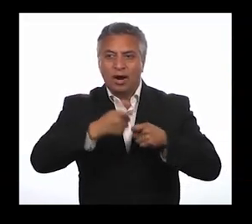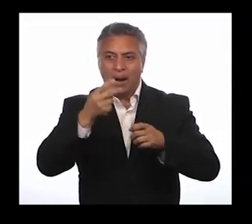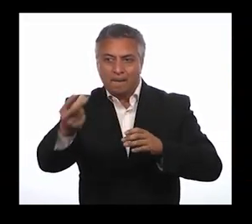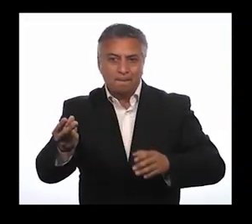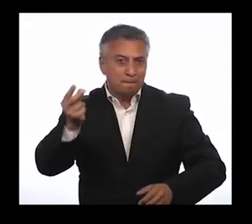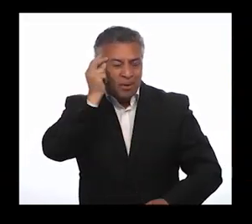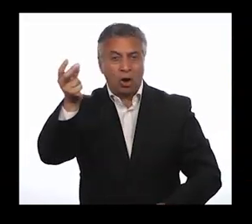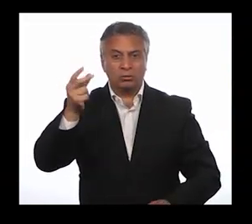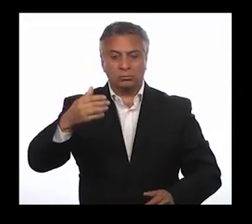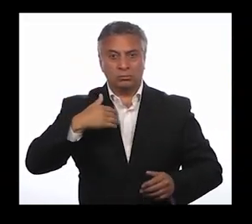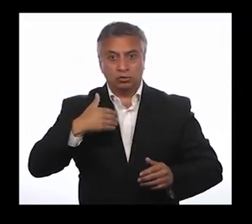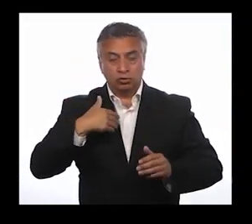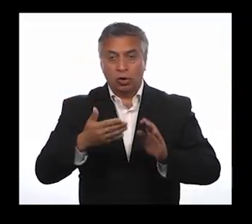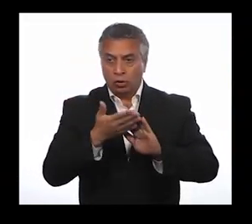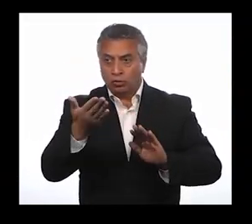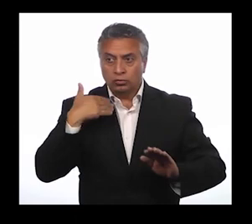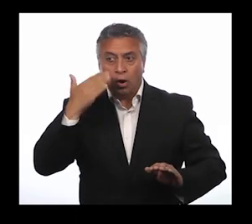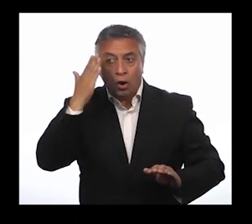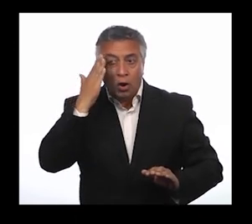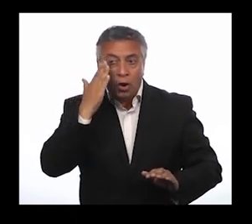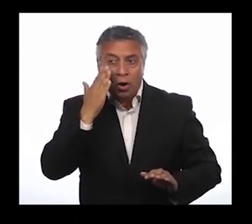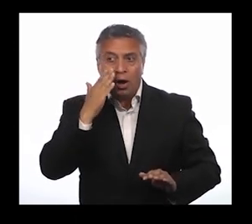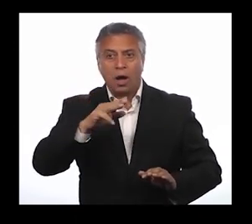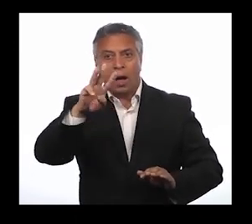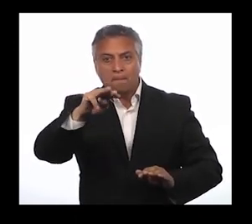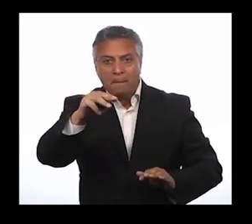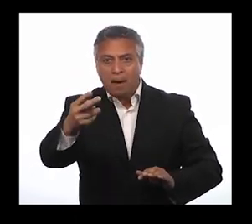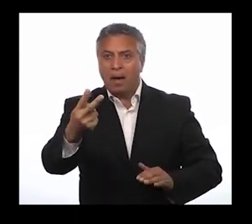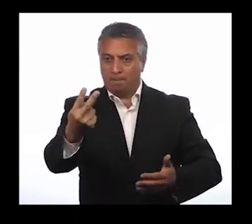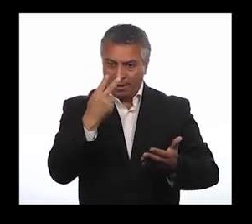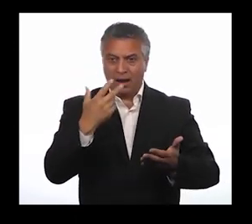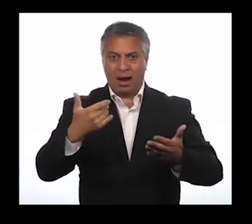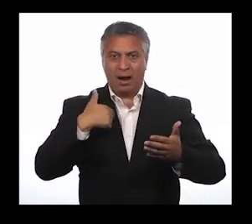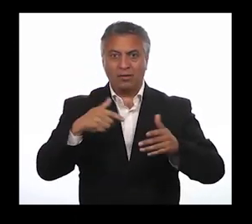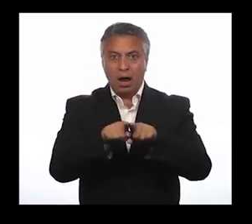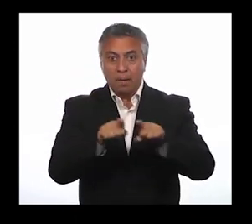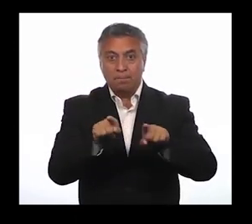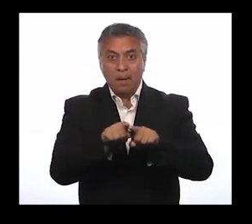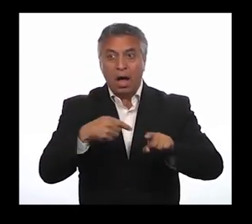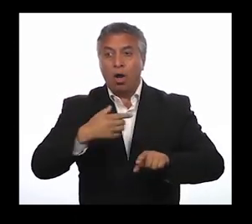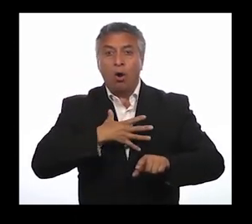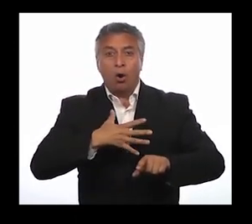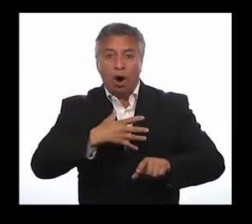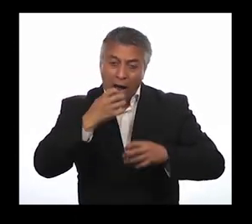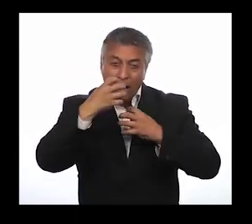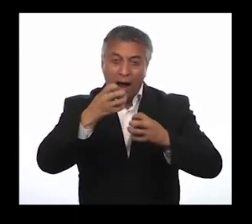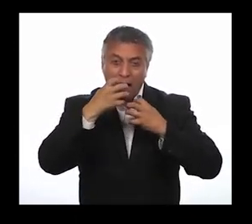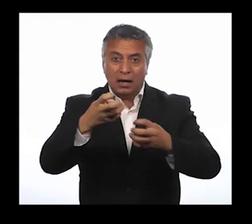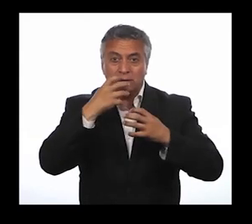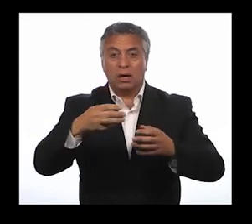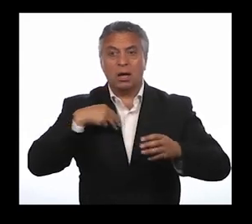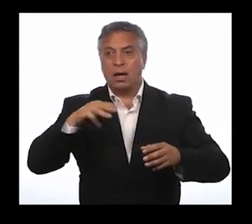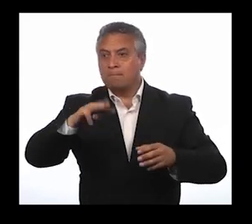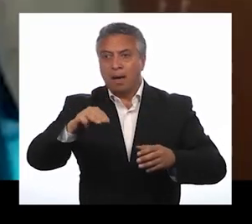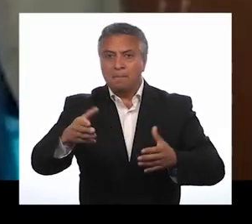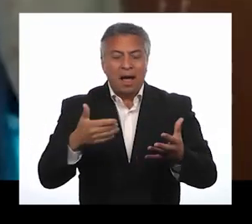Y de repente me toqué, vi rojo. Mi mamá me miraba, mi hermano asustado gritaba. Mi mamá trataba de guardar